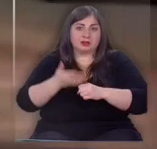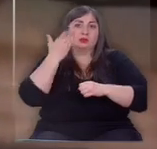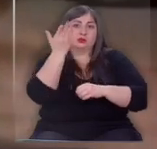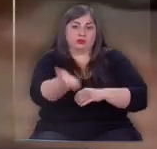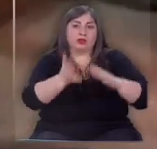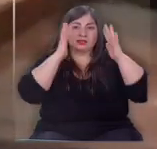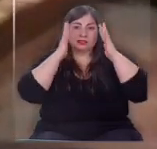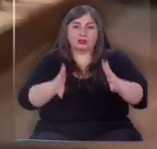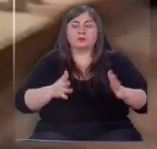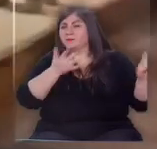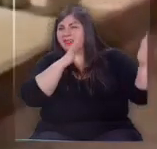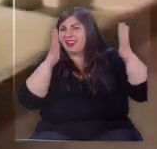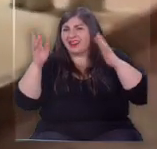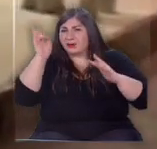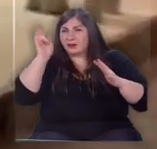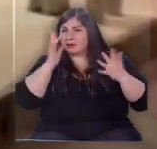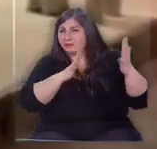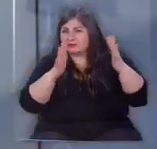trata.